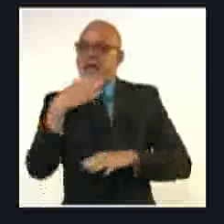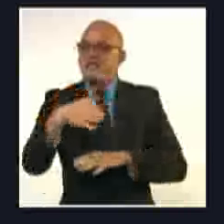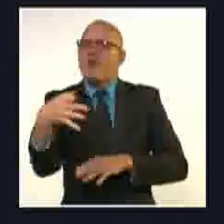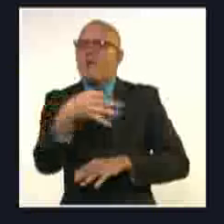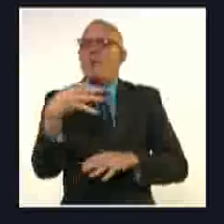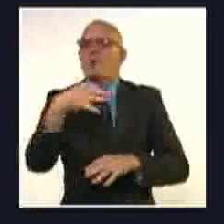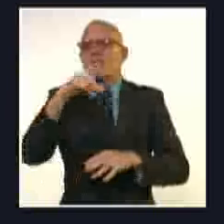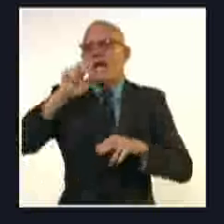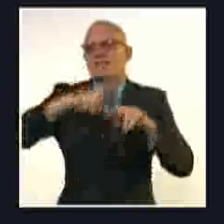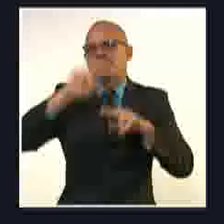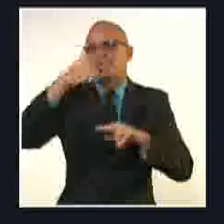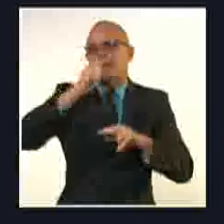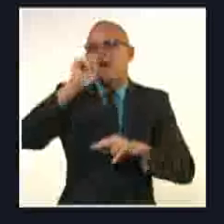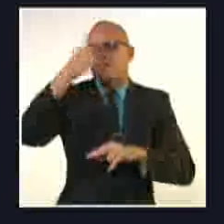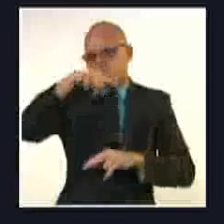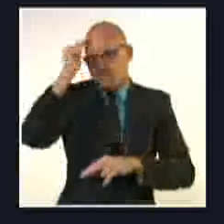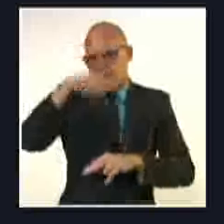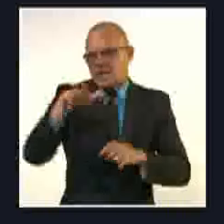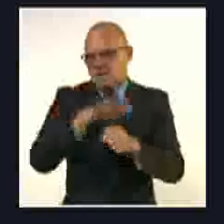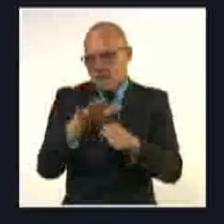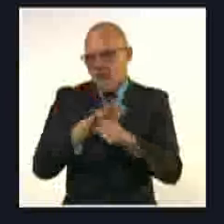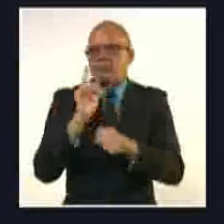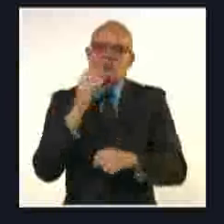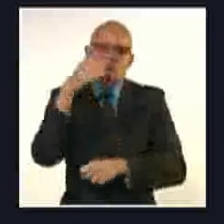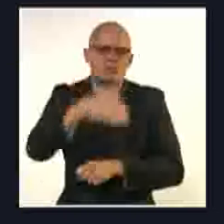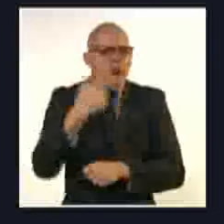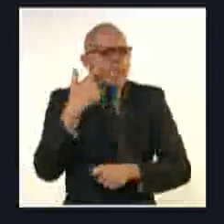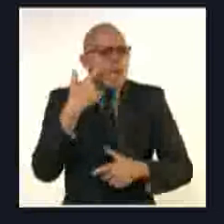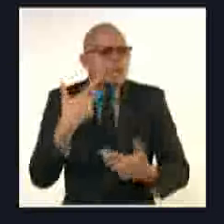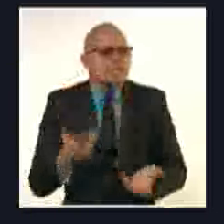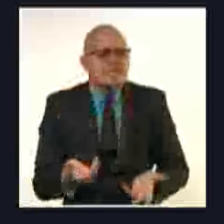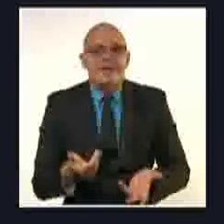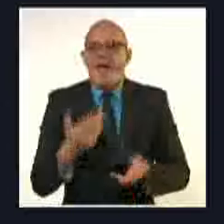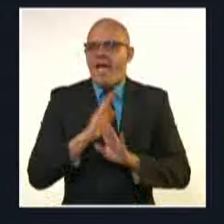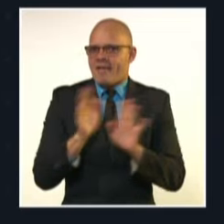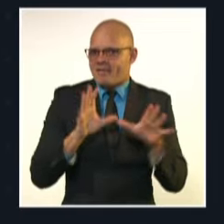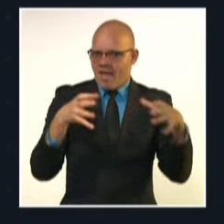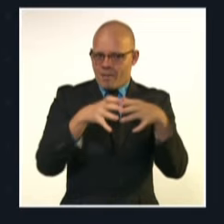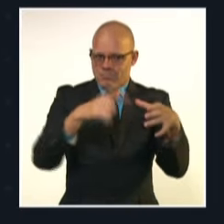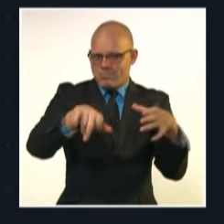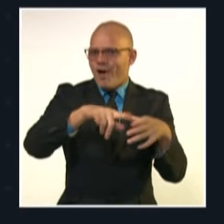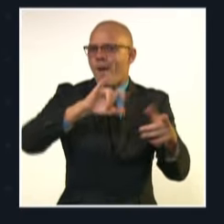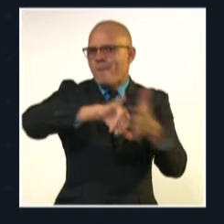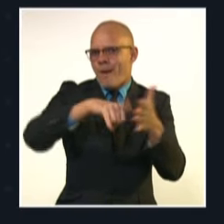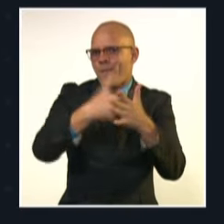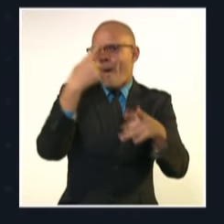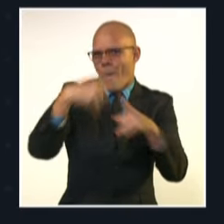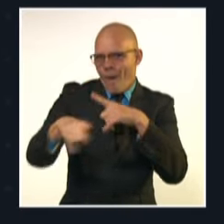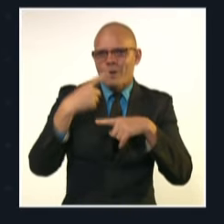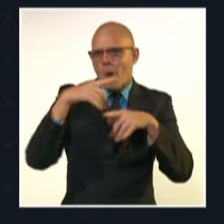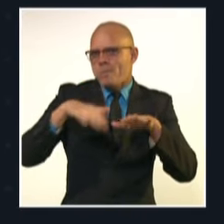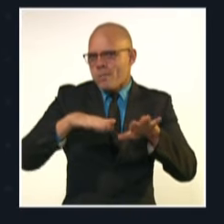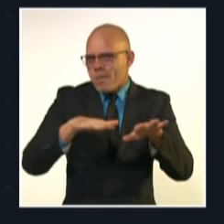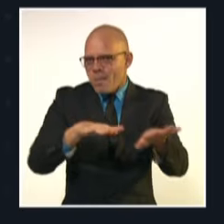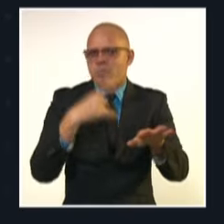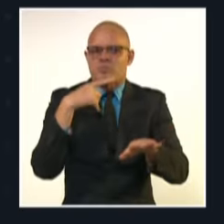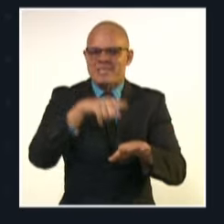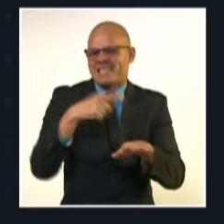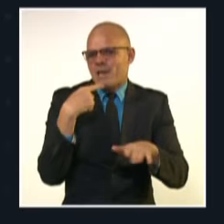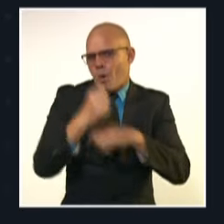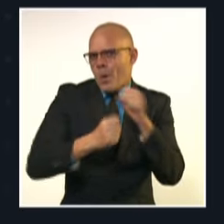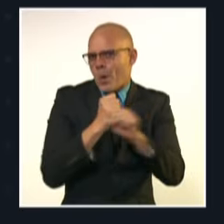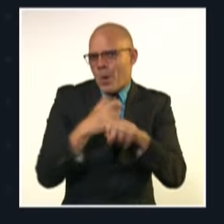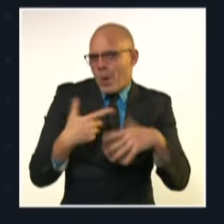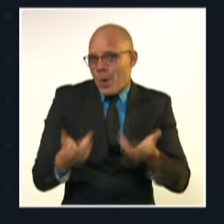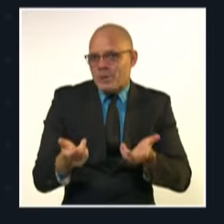provincia Ciego de Ávila, llega el impacto de La Mina. Allí las integrantes de un proyecto de confecciones tienen como una de sus principales líneas